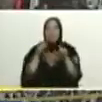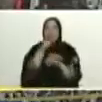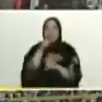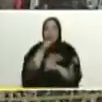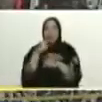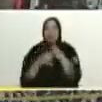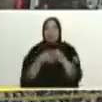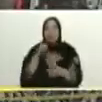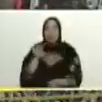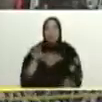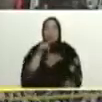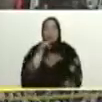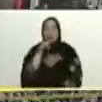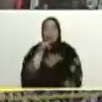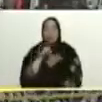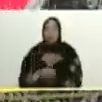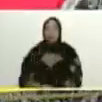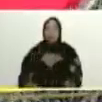esta patria.